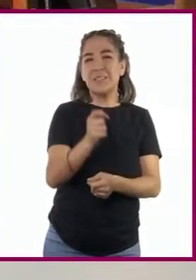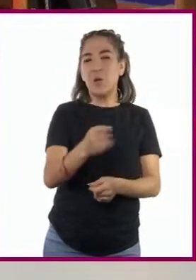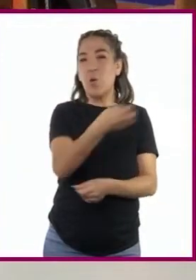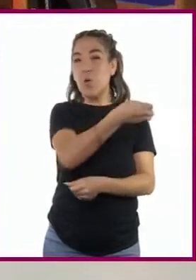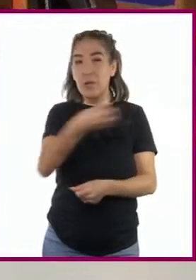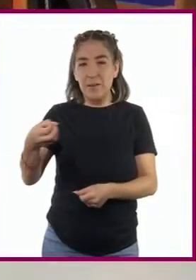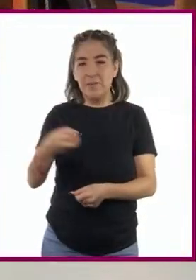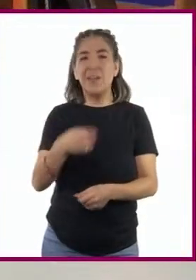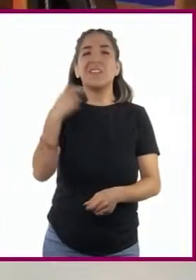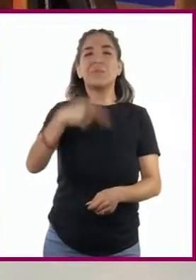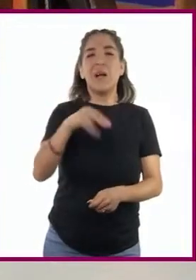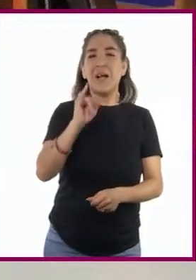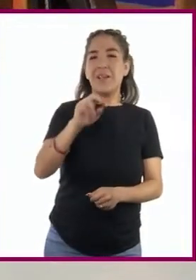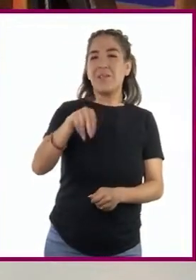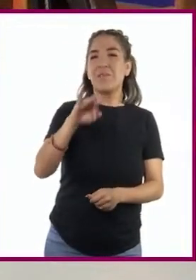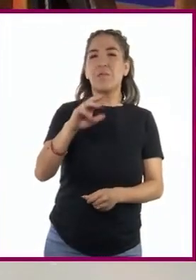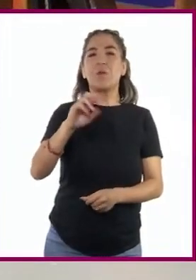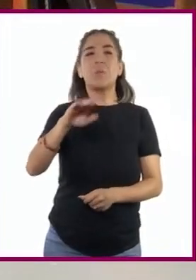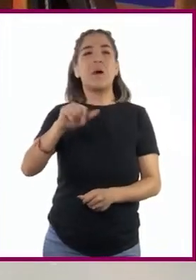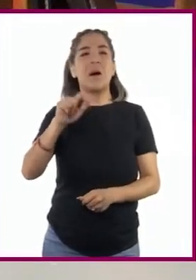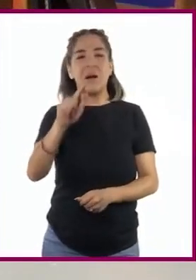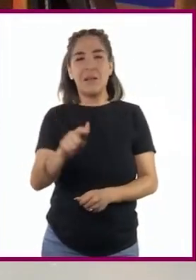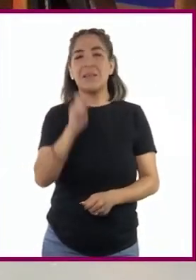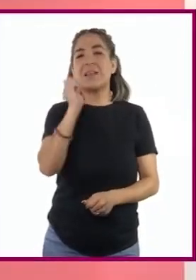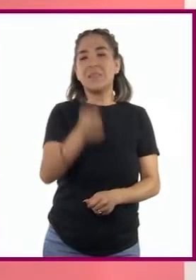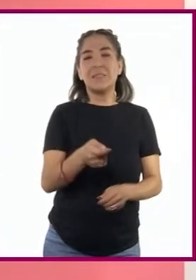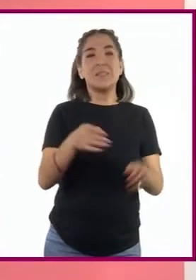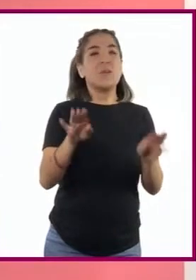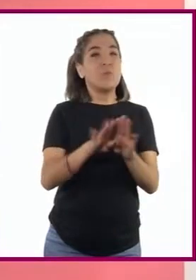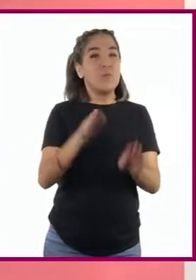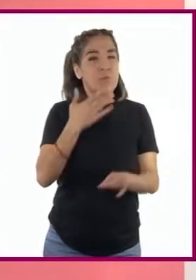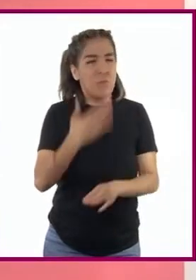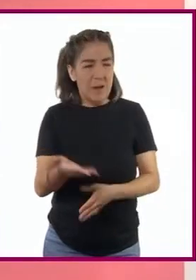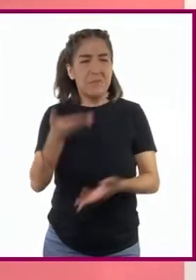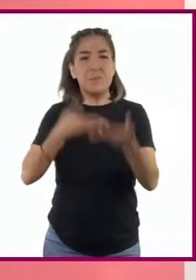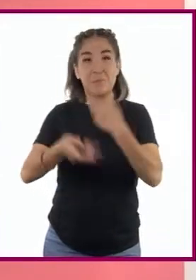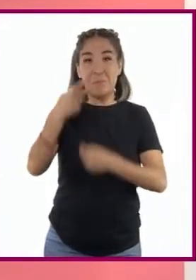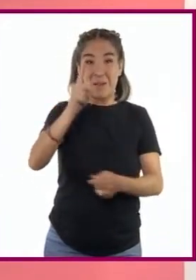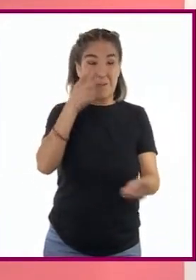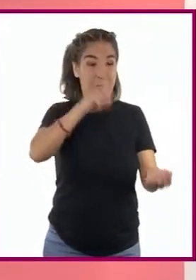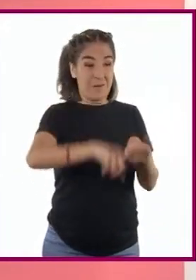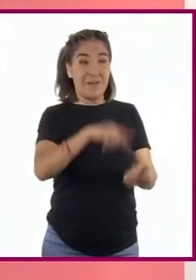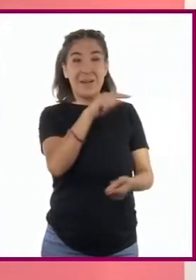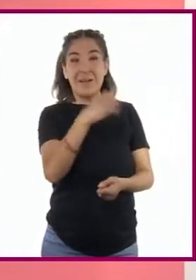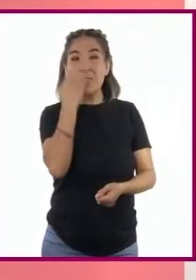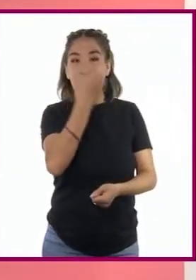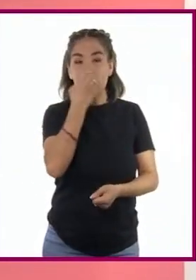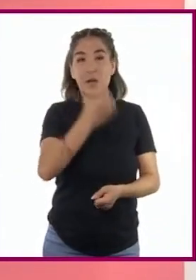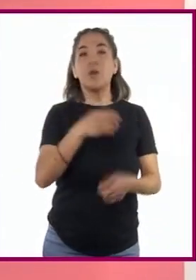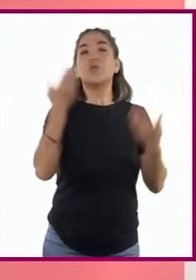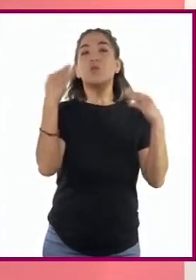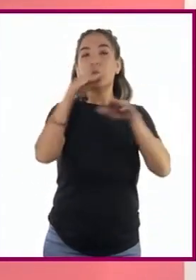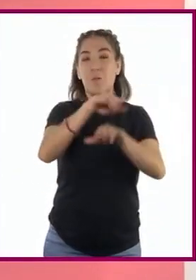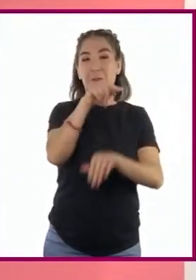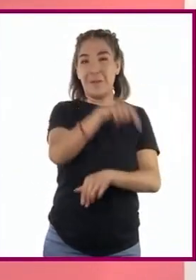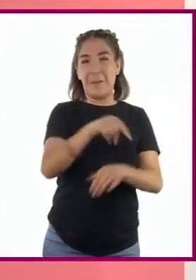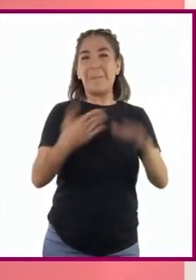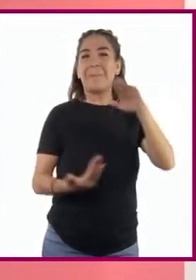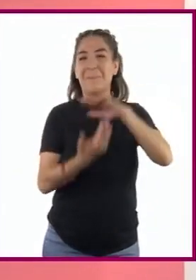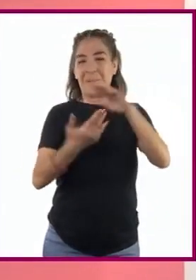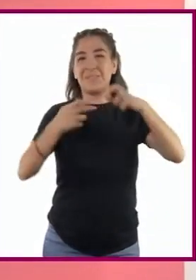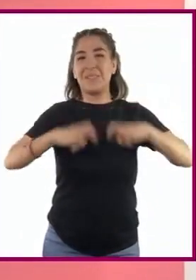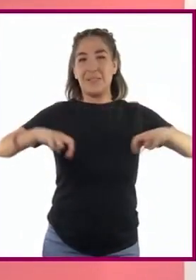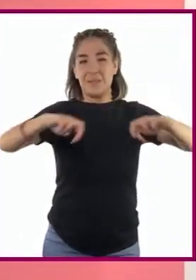informal. No es incorrecto utilizarlo, pero en un ambiente escolar, al menos en aspectos como las mesas